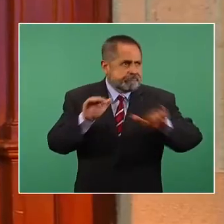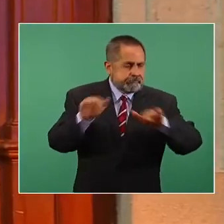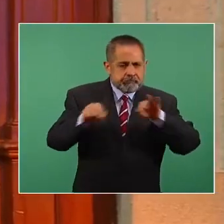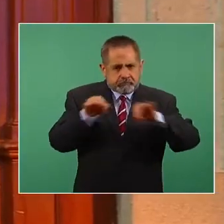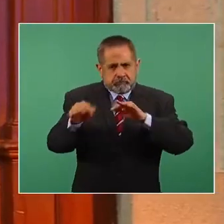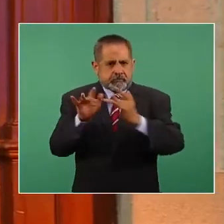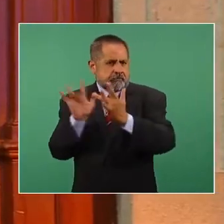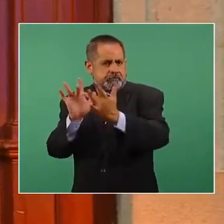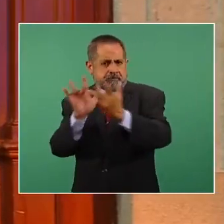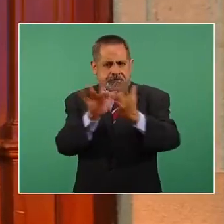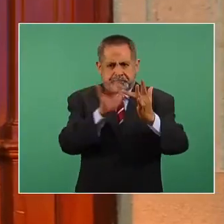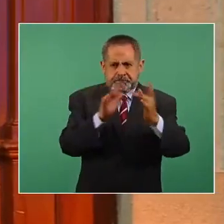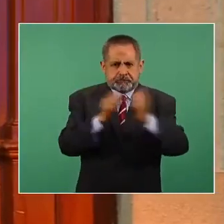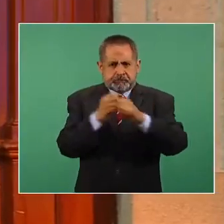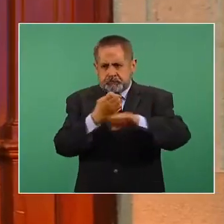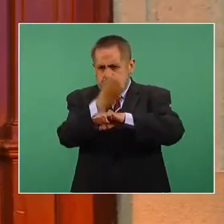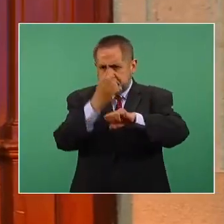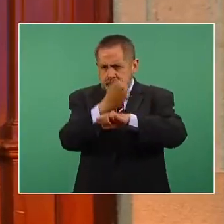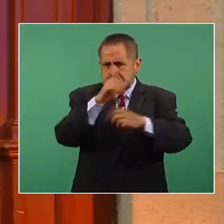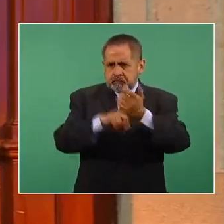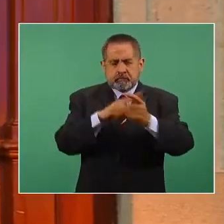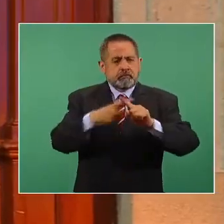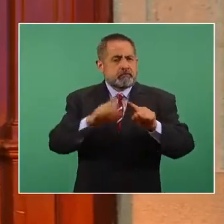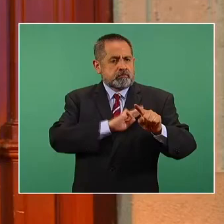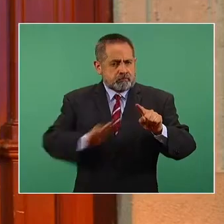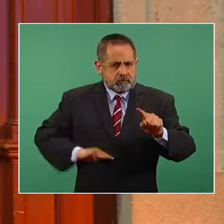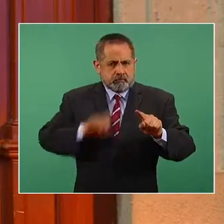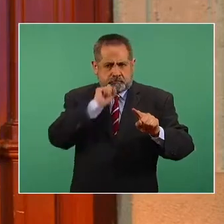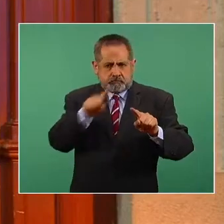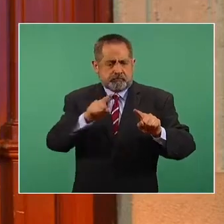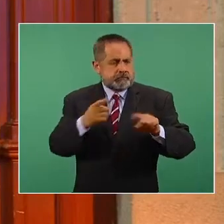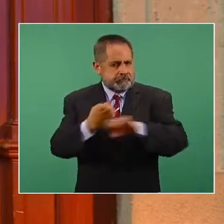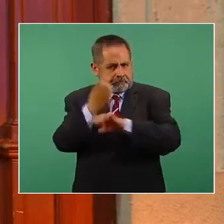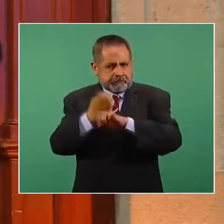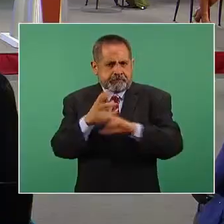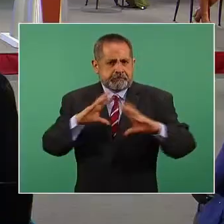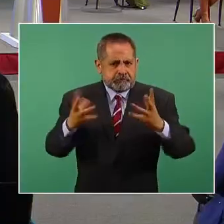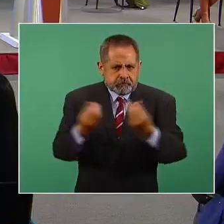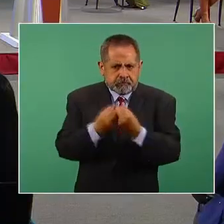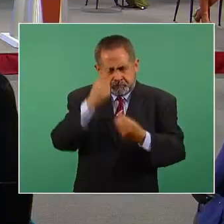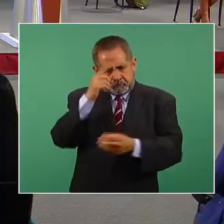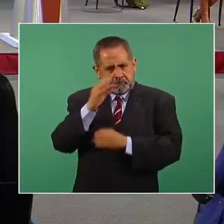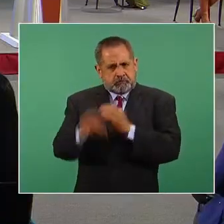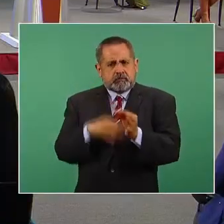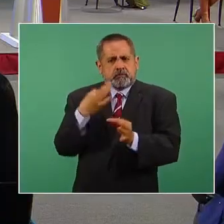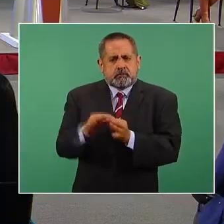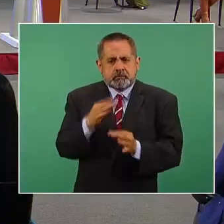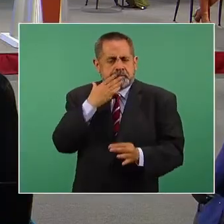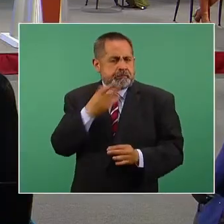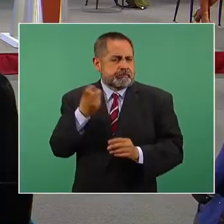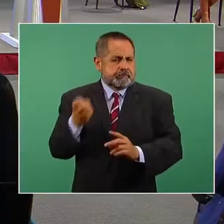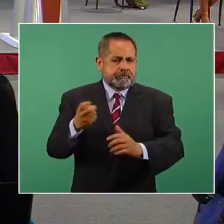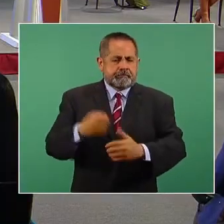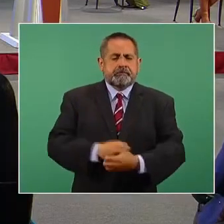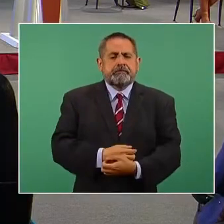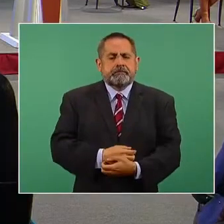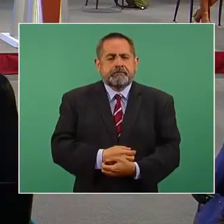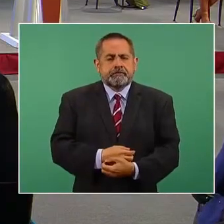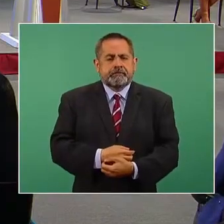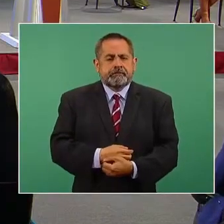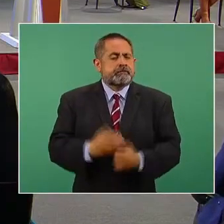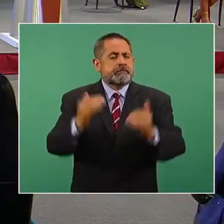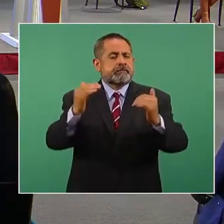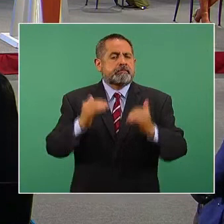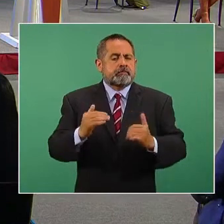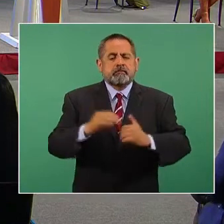con las entidades, con las autoridades municipales y estatales, para que den cumplimiento a estas medidas. En la